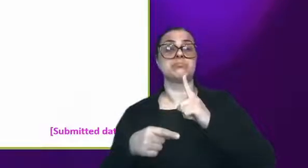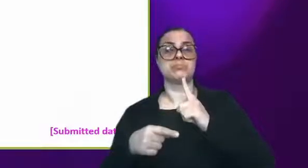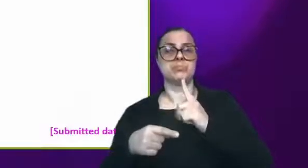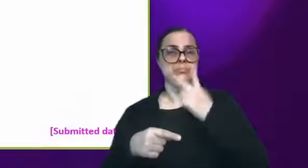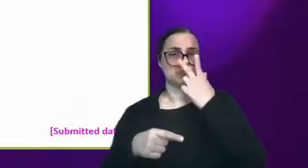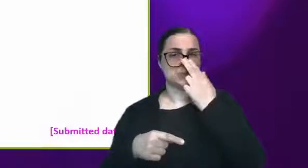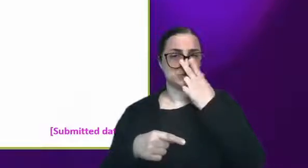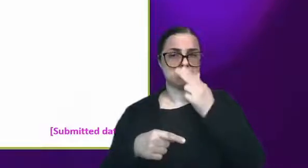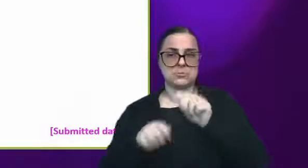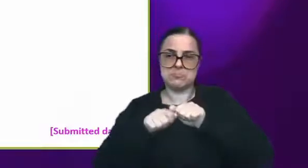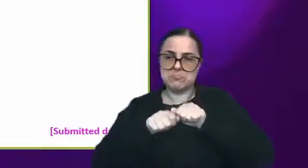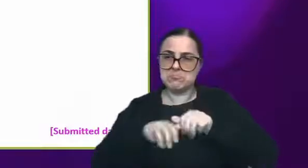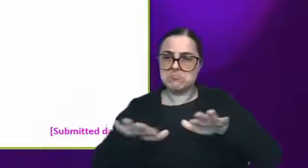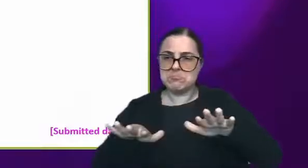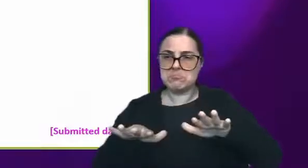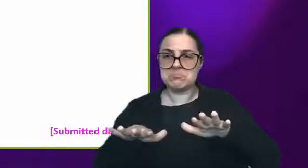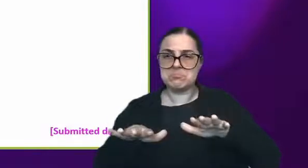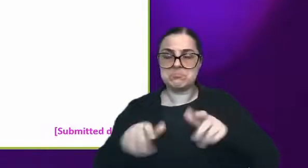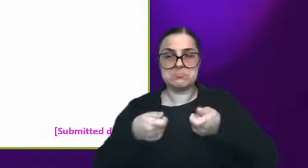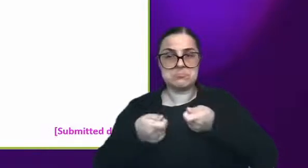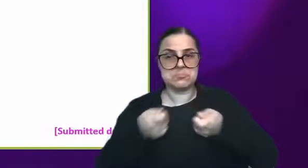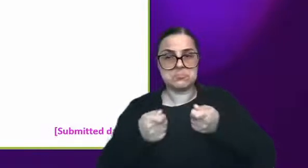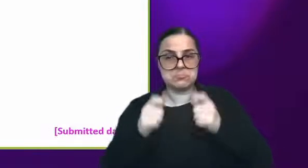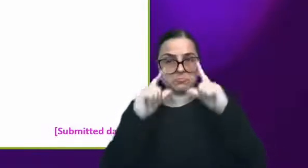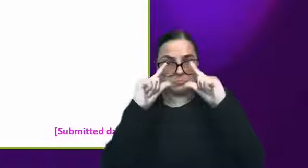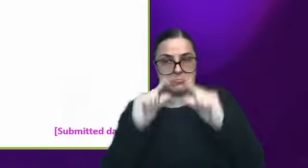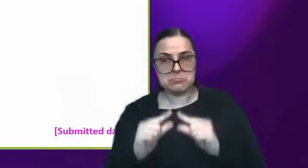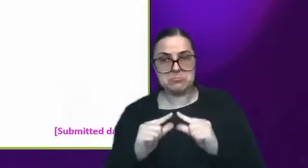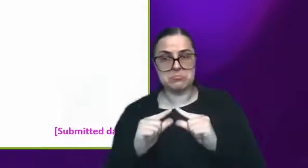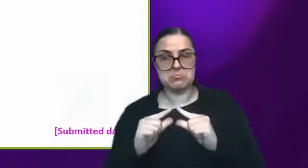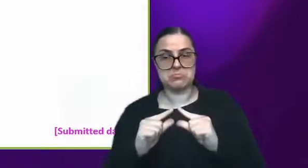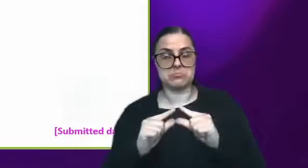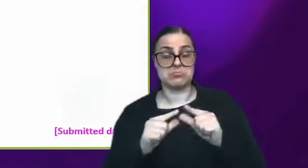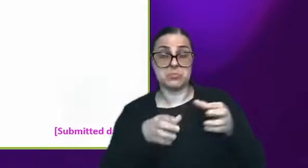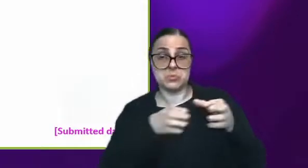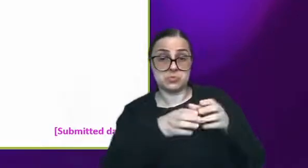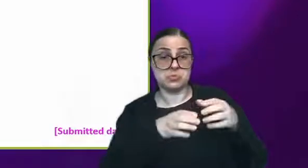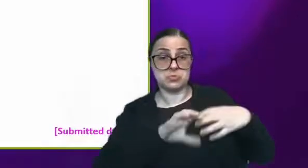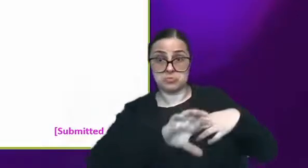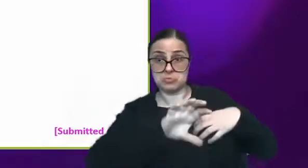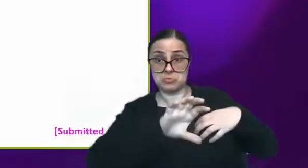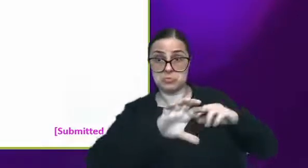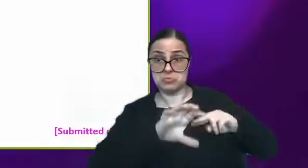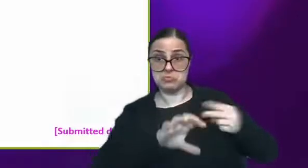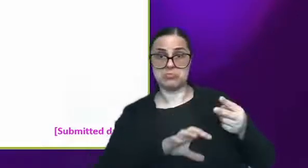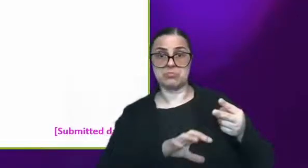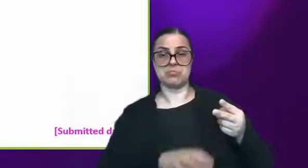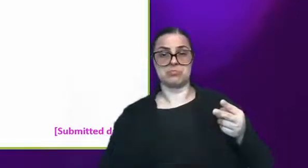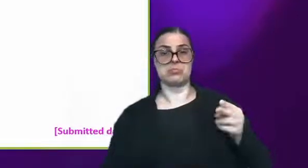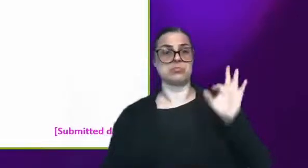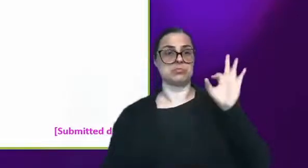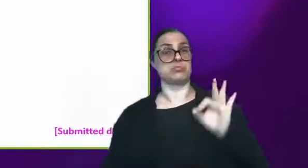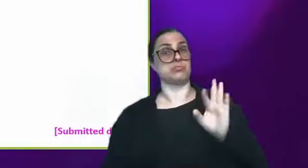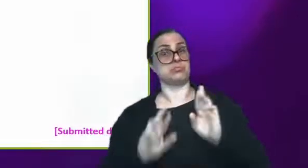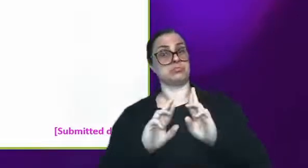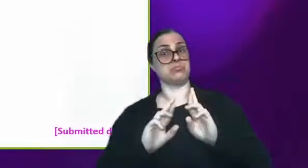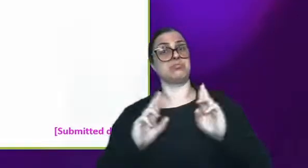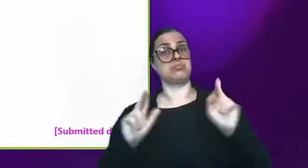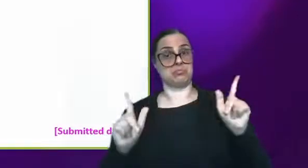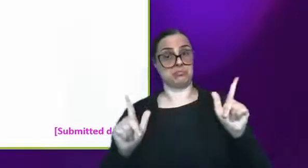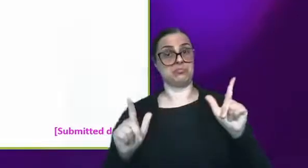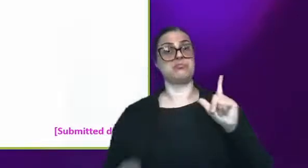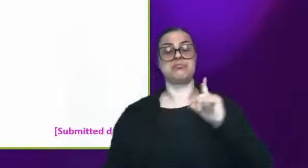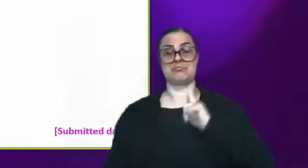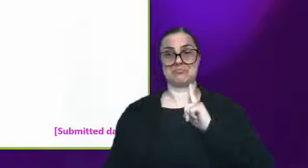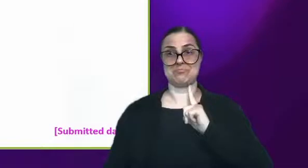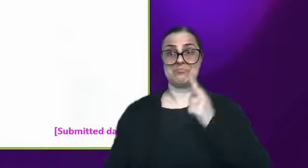un poquitito más indiferenciados. Y si vamos a ver los resultados, podemos, digamos, decir un poco